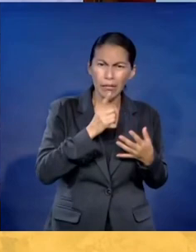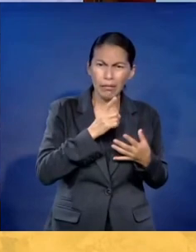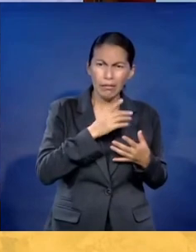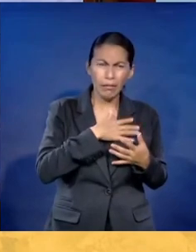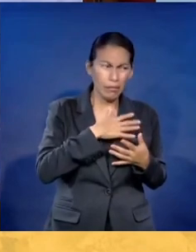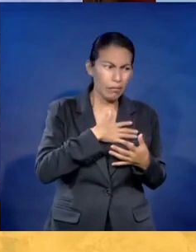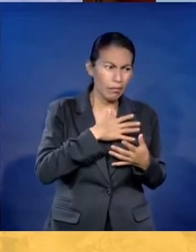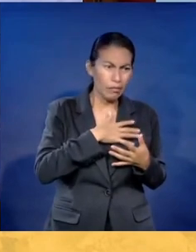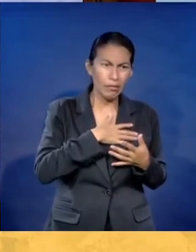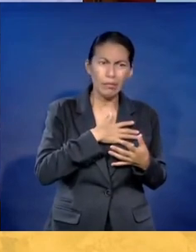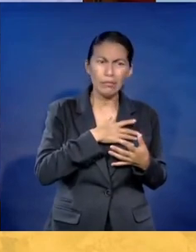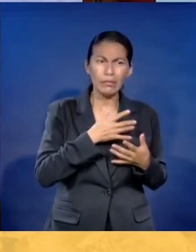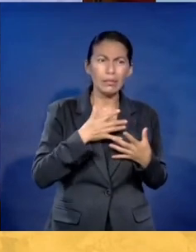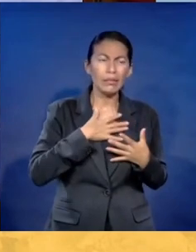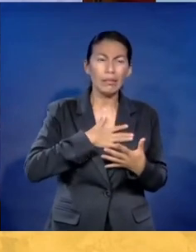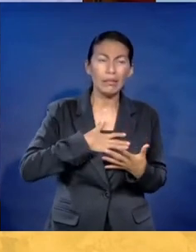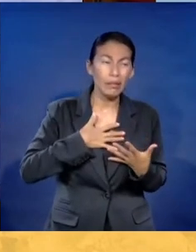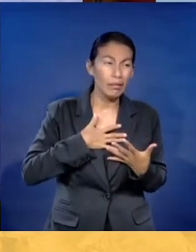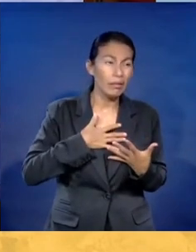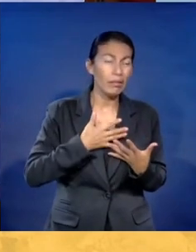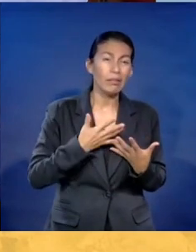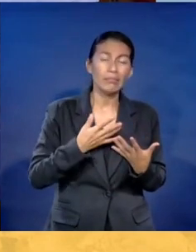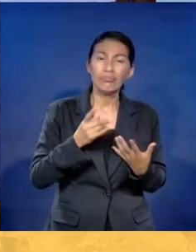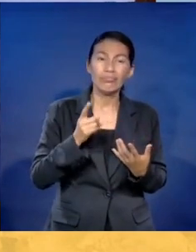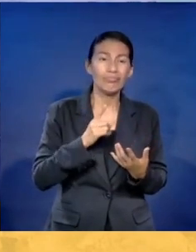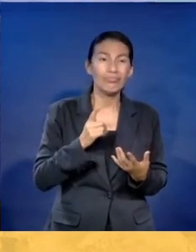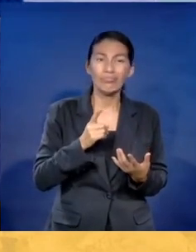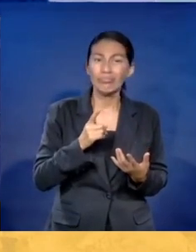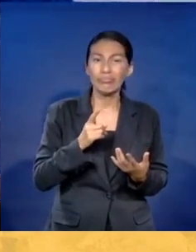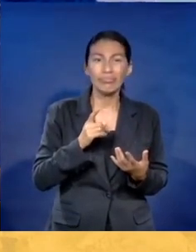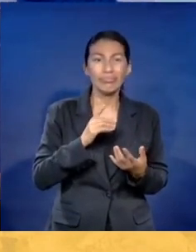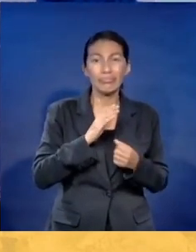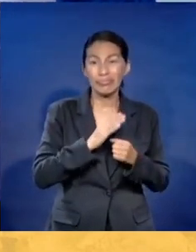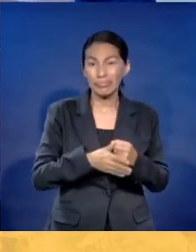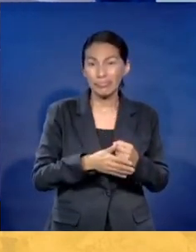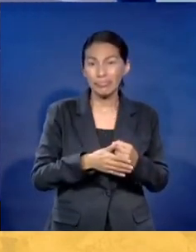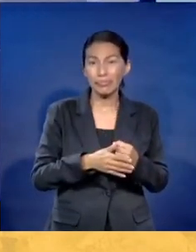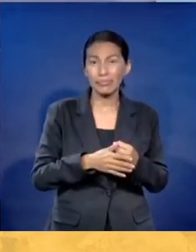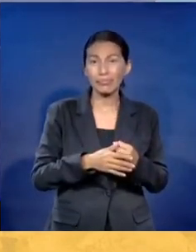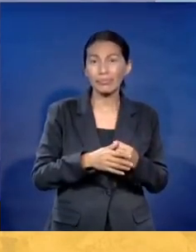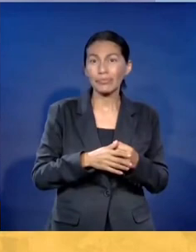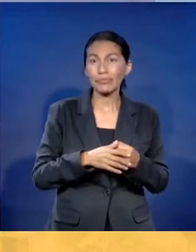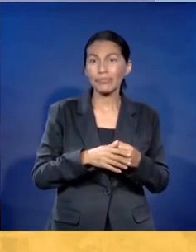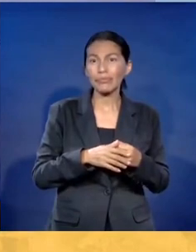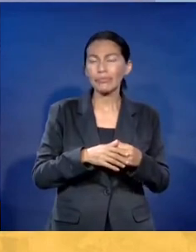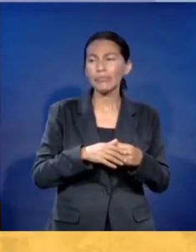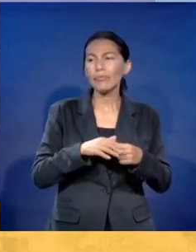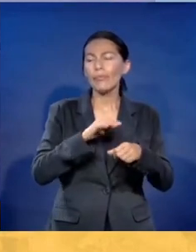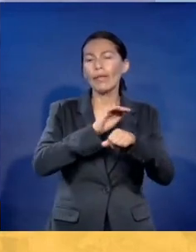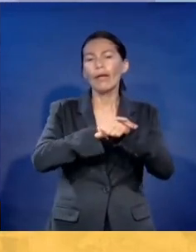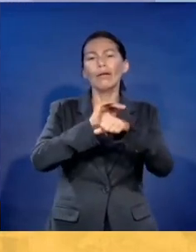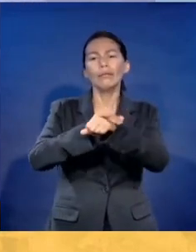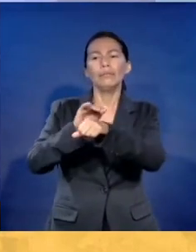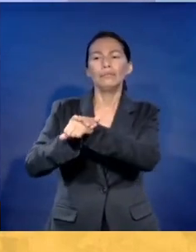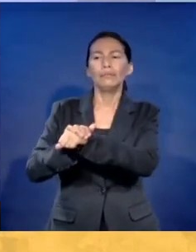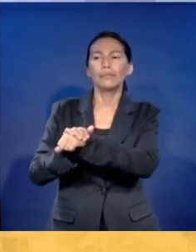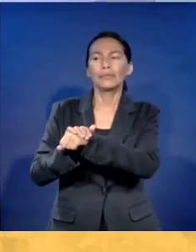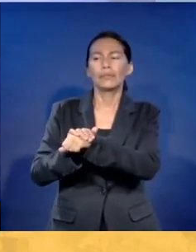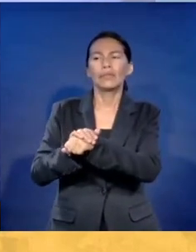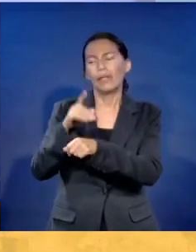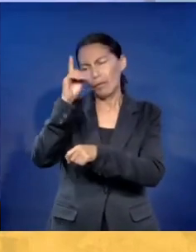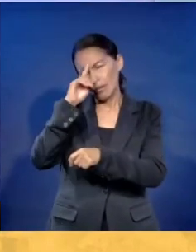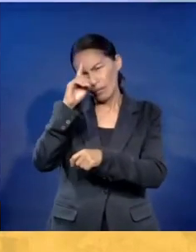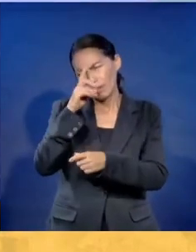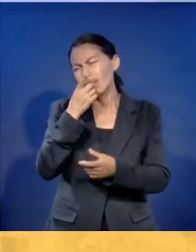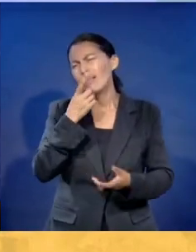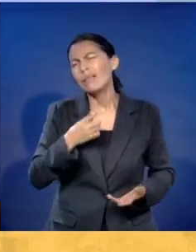que ya ya no siento esa pasión y entonces van con los doctores corazón sus amigas a pedir consejo